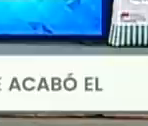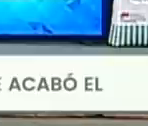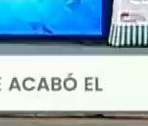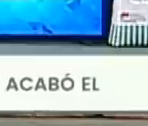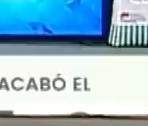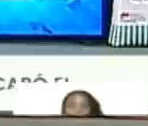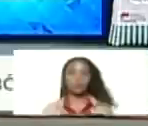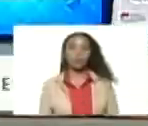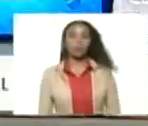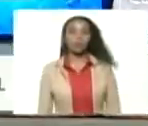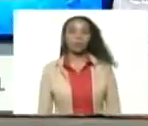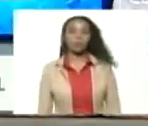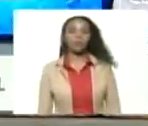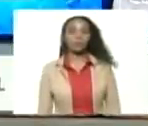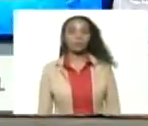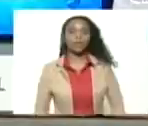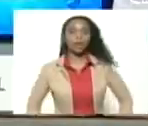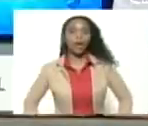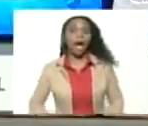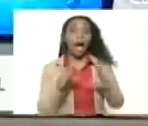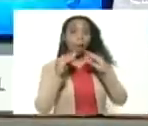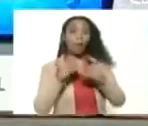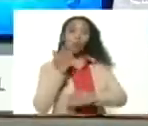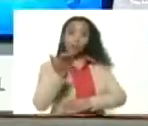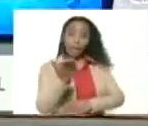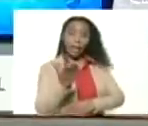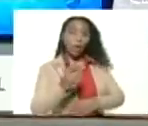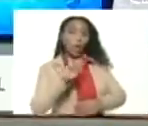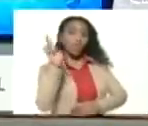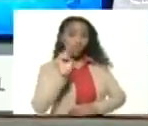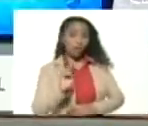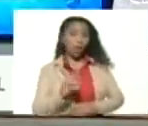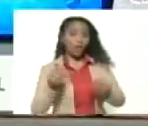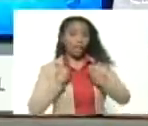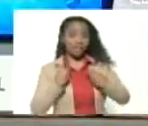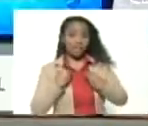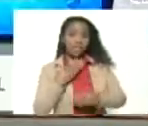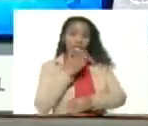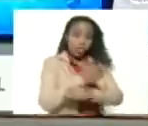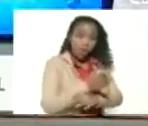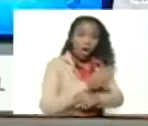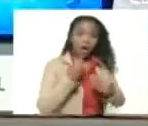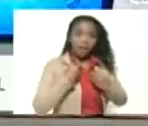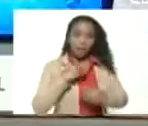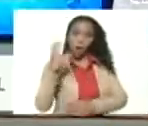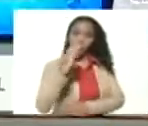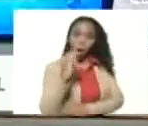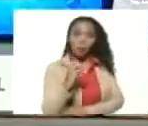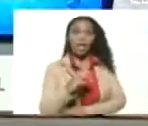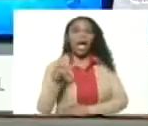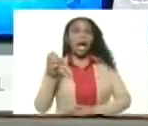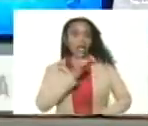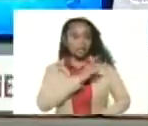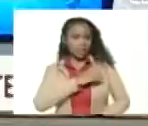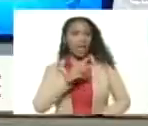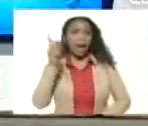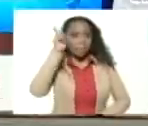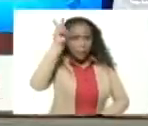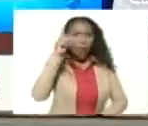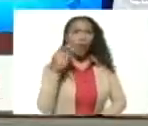países. Hablen ustedes con los venezolanos que se han ido a vivir a Colombia, a Chile, a Perú, para que ustedes vean.